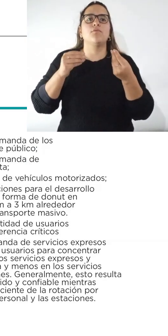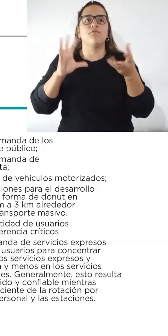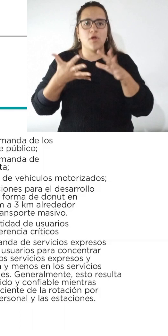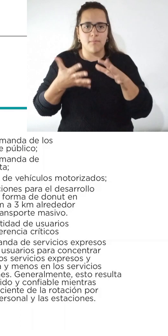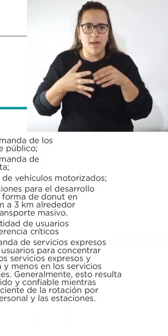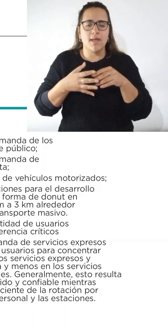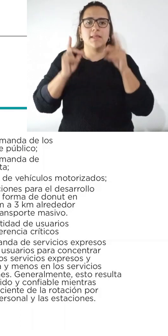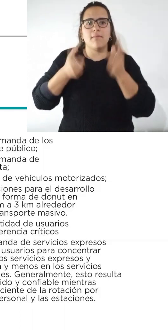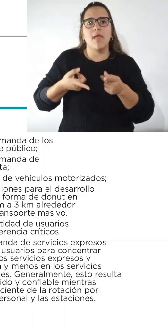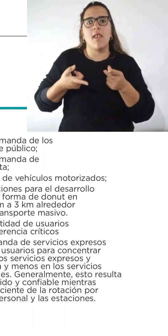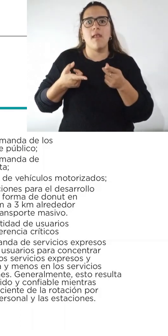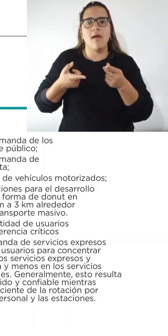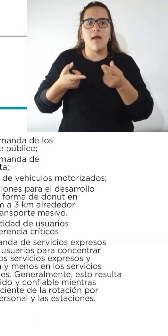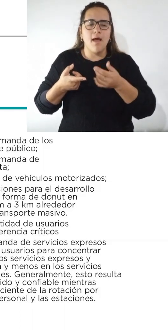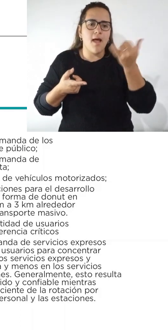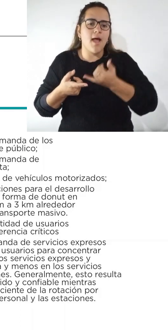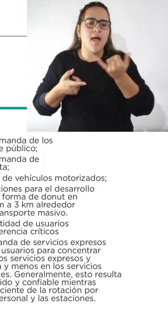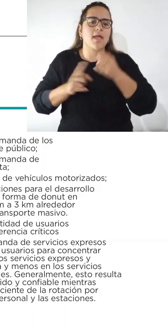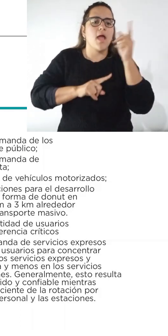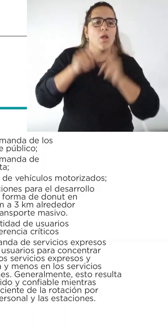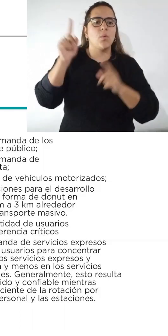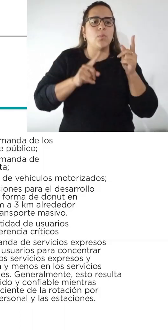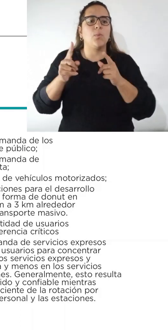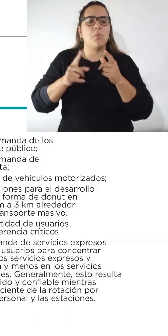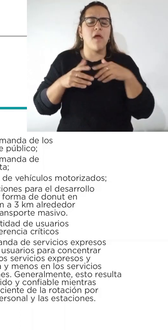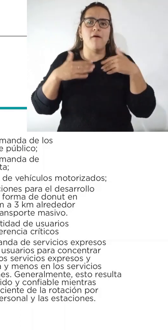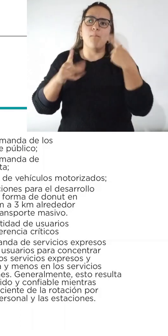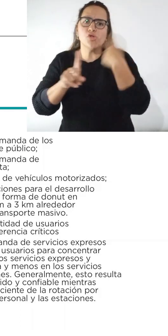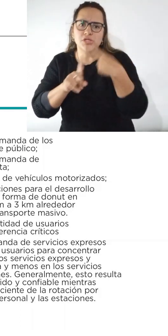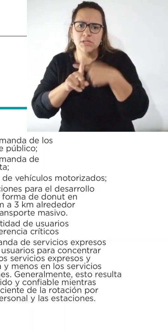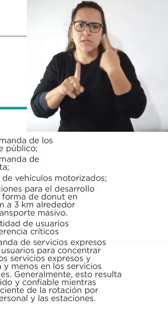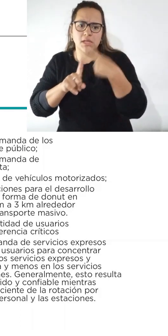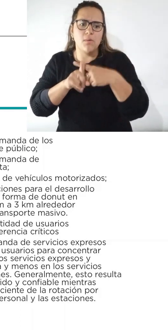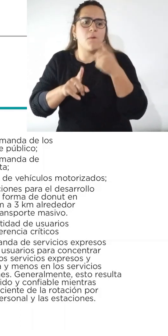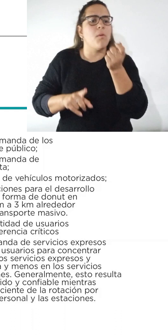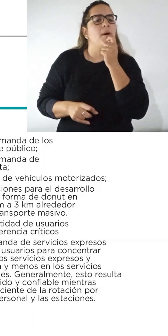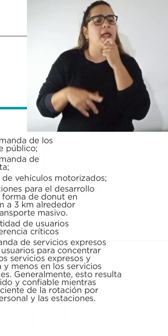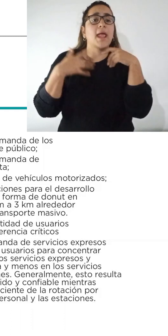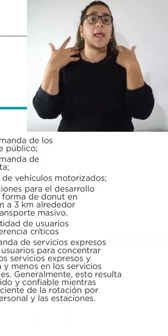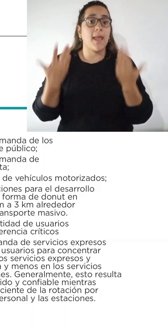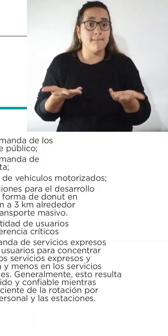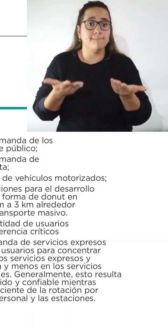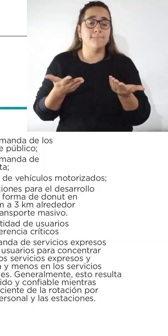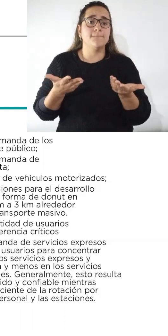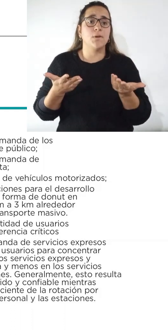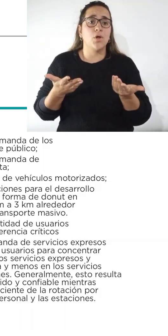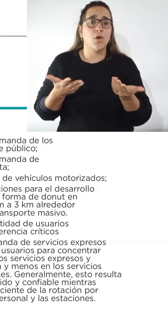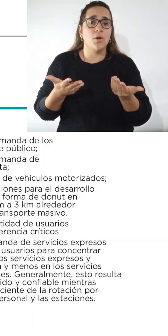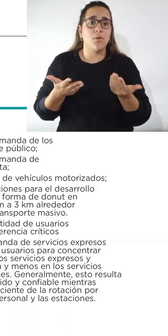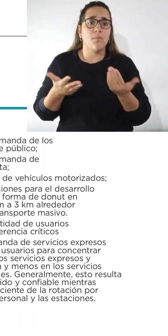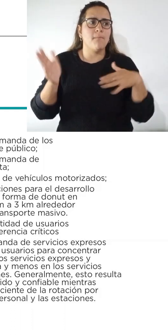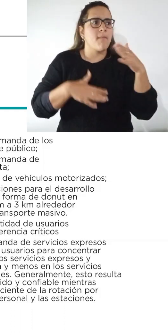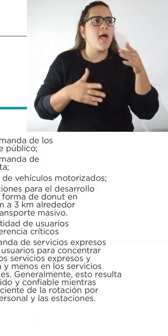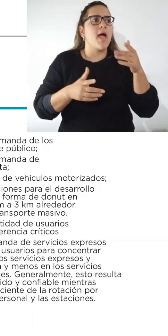por sus características y pues se generan algunos beneficios o ventajas que podemos ver acá como